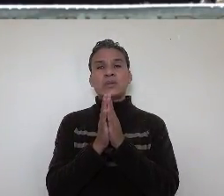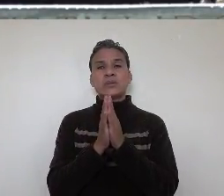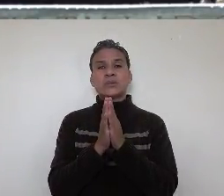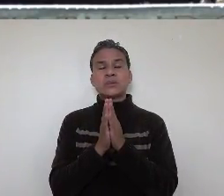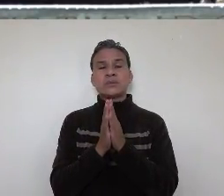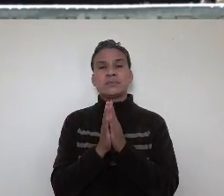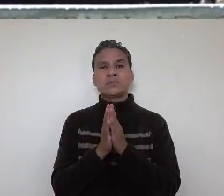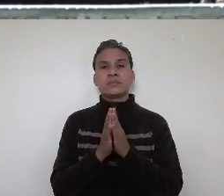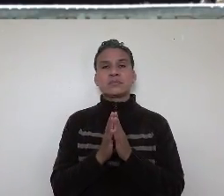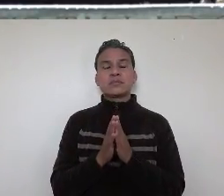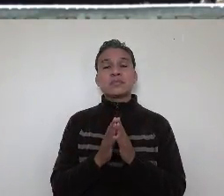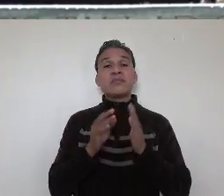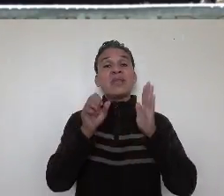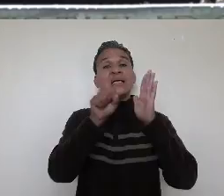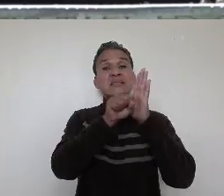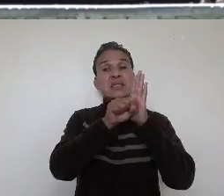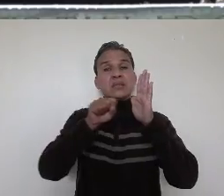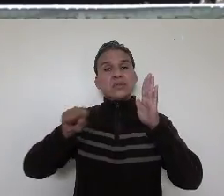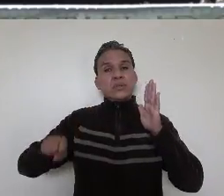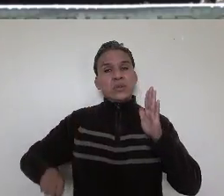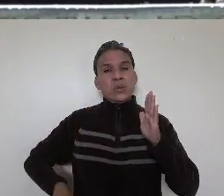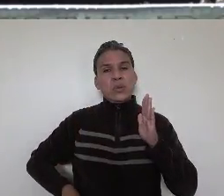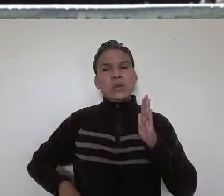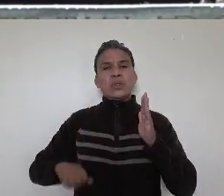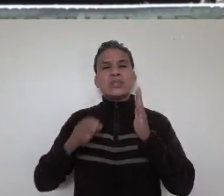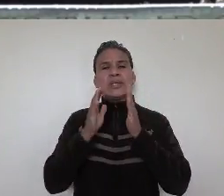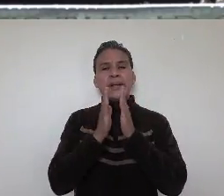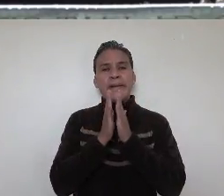nosotros. Señor,